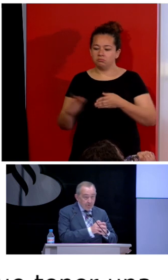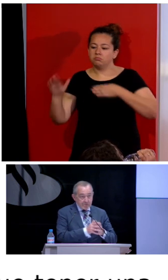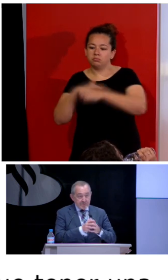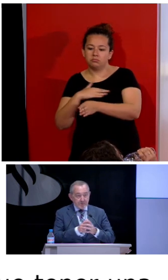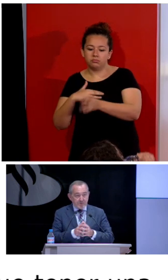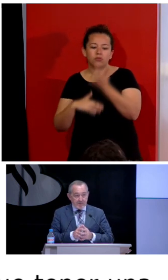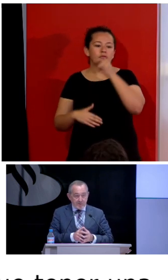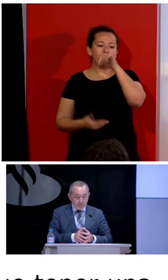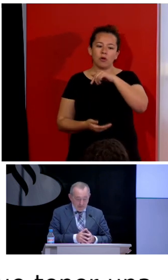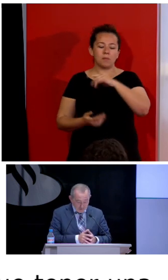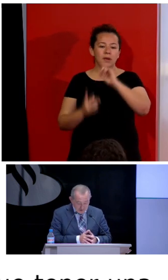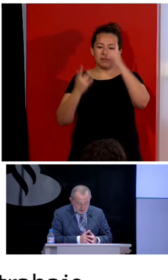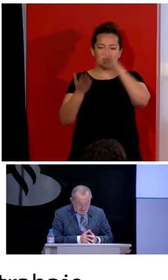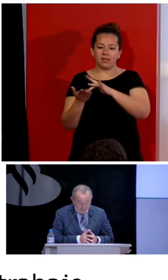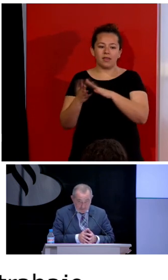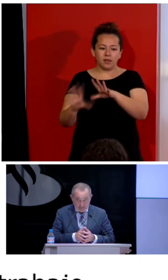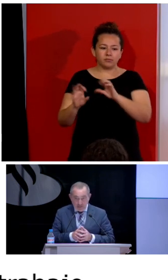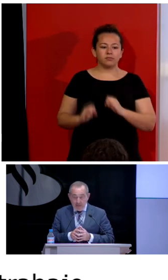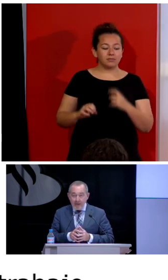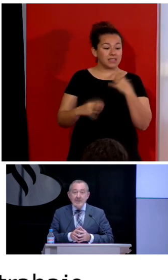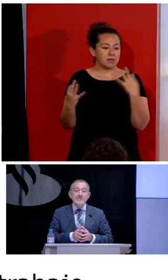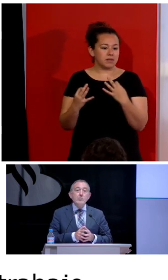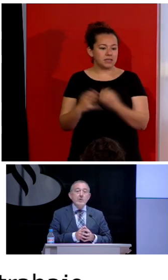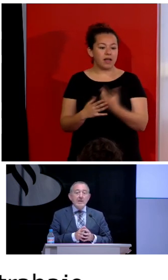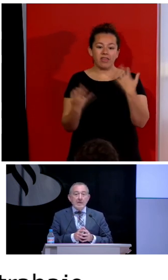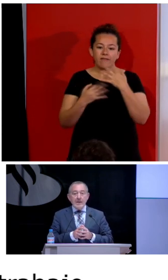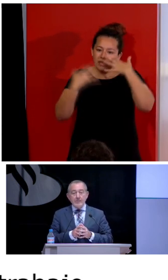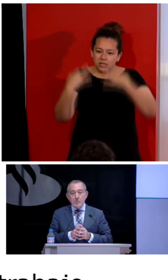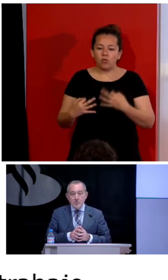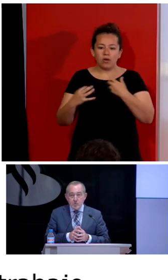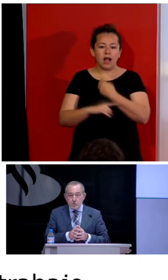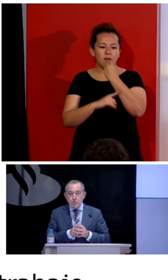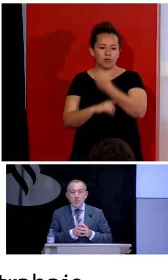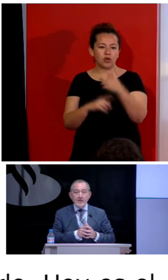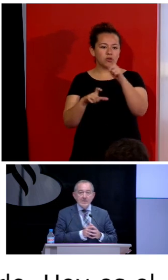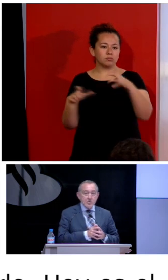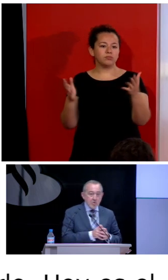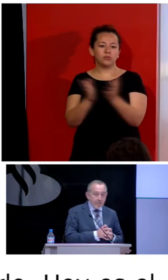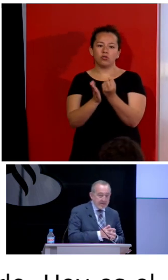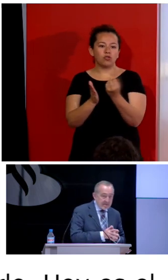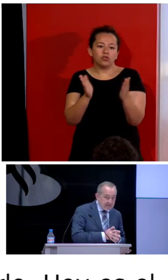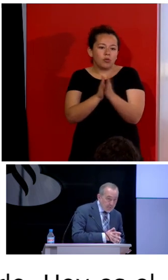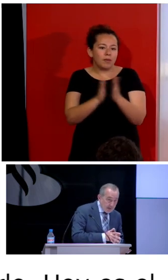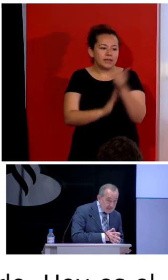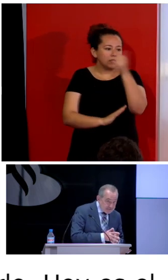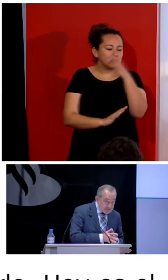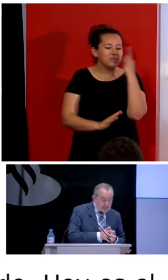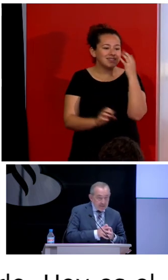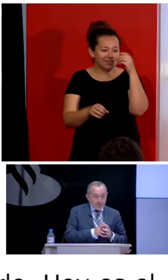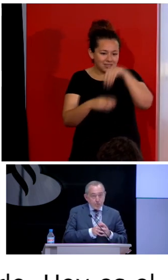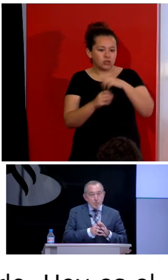Hemos entrado, hoy es el primer día de toma de posesión y ¿qué pasa? Hay que asegurar el apoyo de todos sus compañeros y compañeras